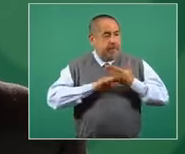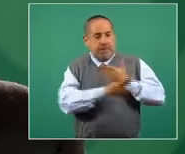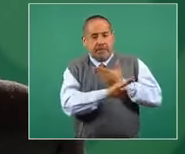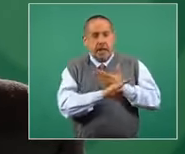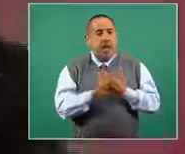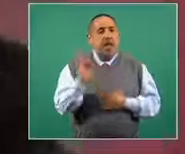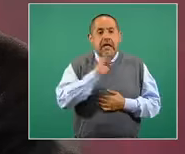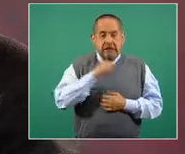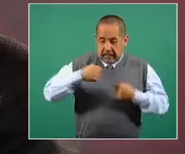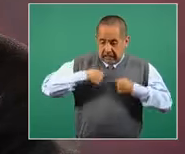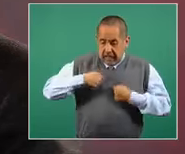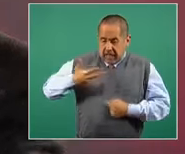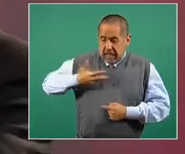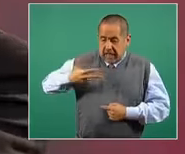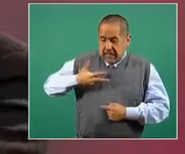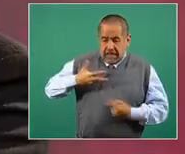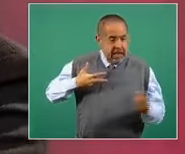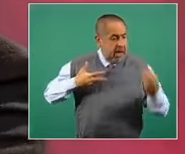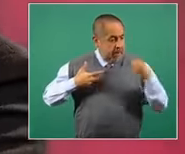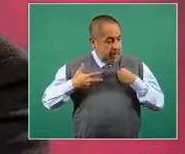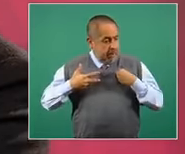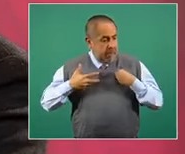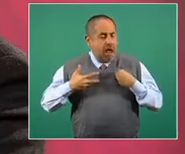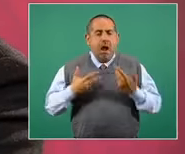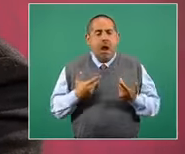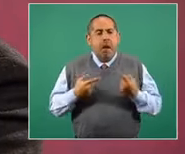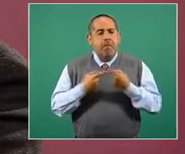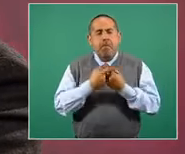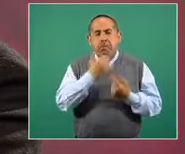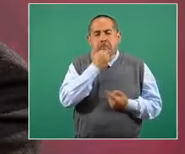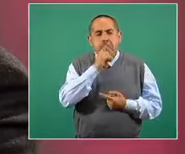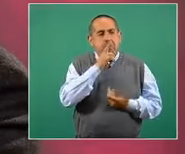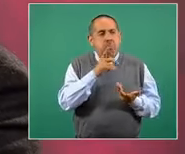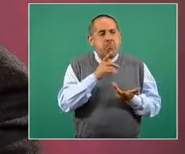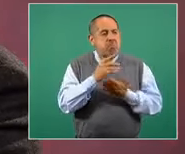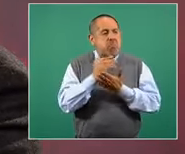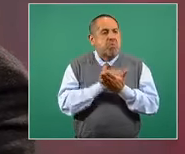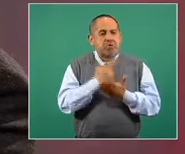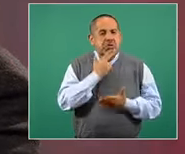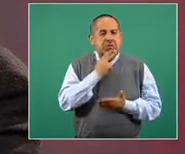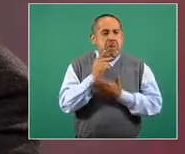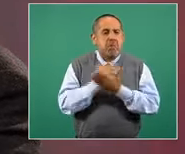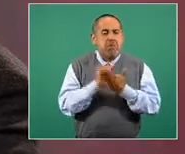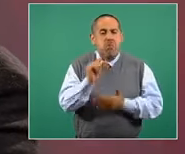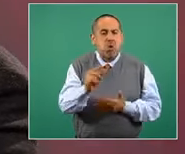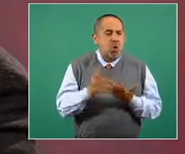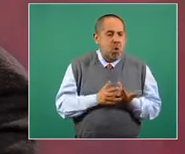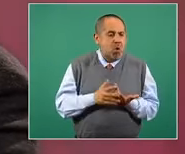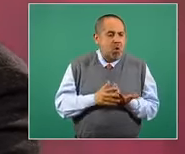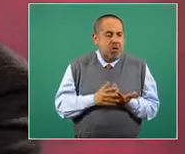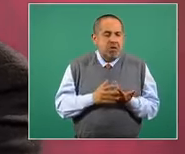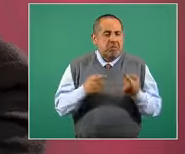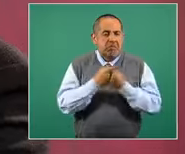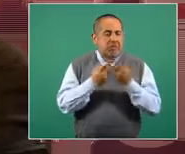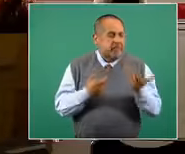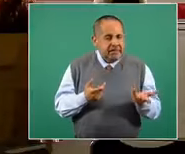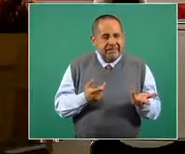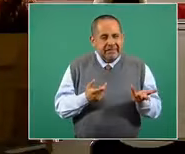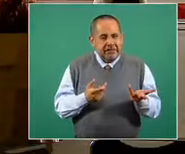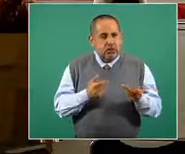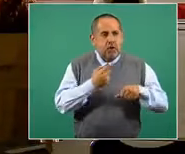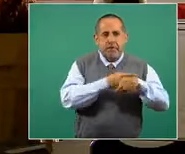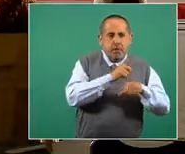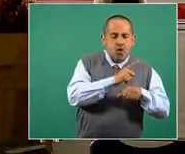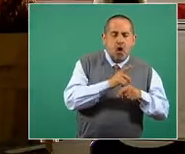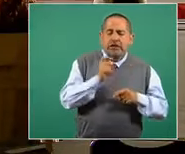una respuesta inmune ya existente, podría reducir la eficacia de la vacuna o la efectividad, más concretamente, porque ya estaríamos